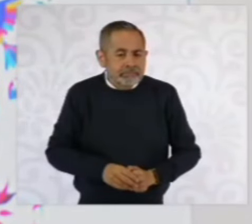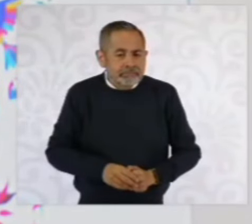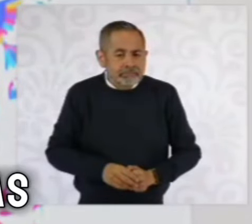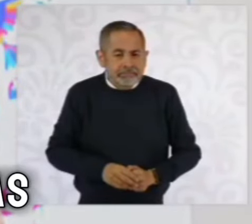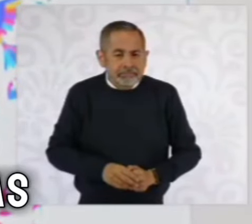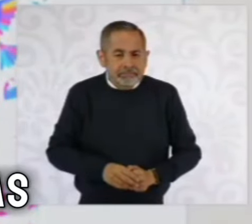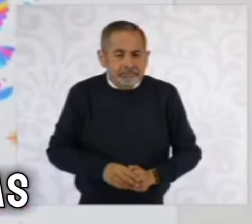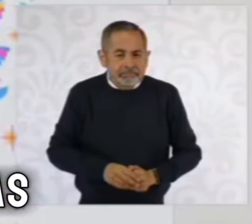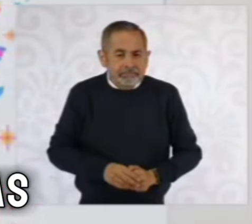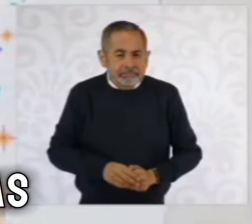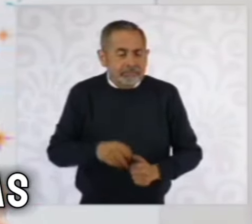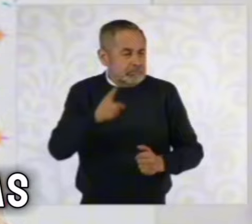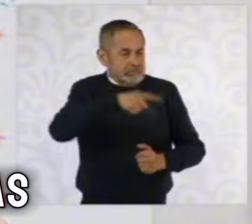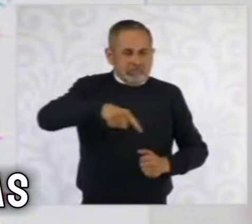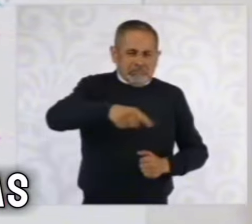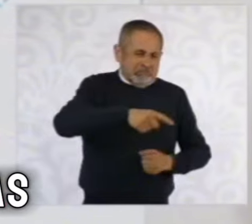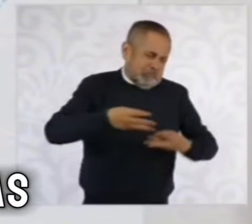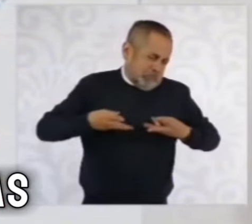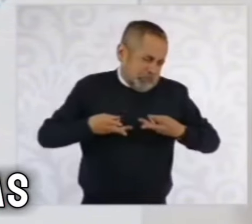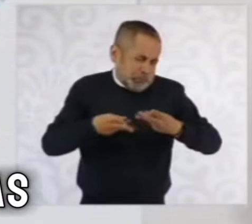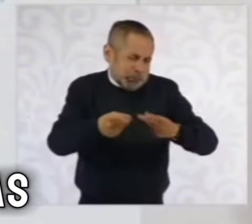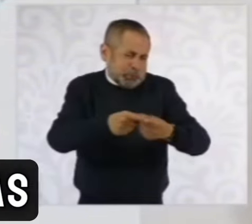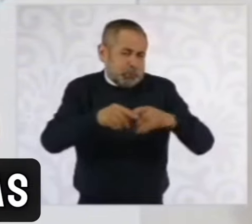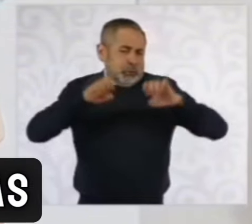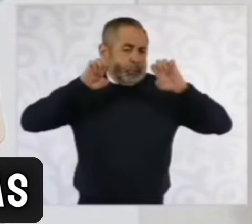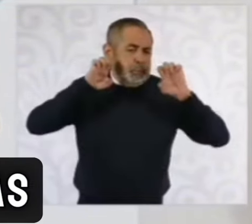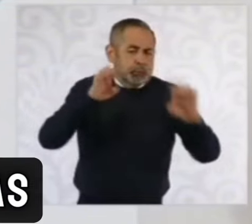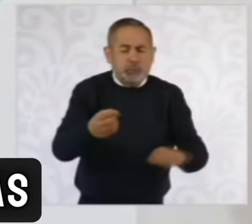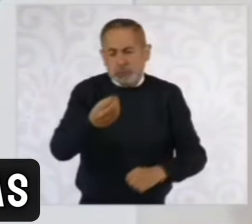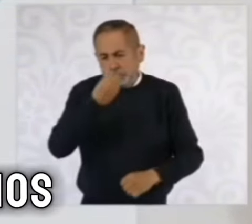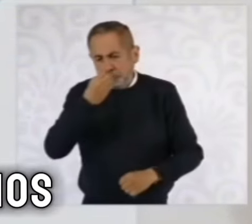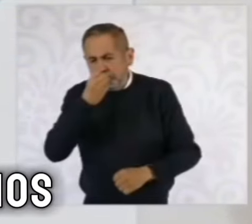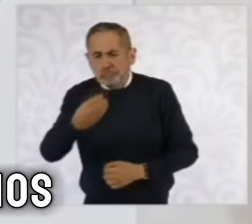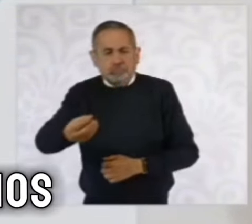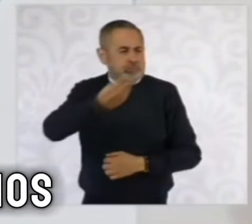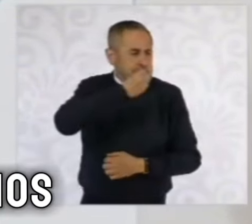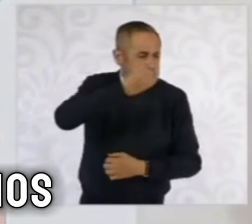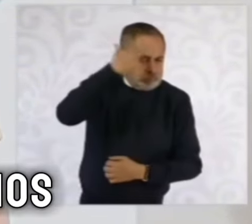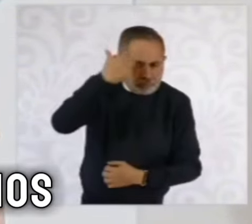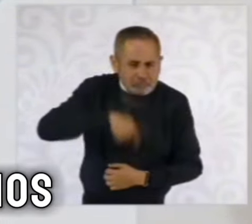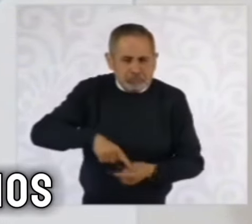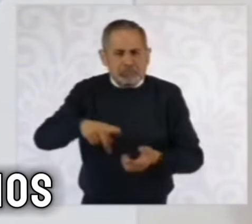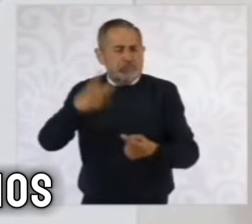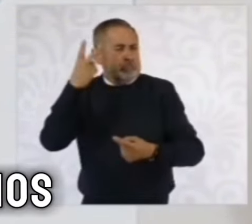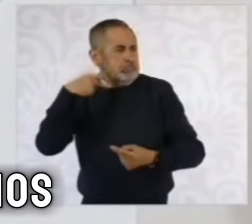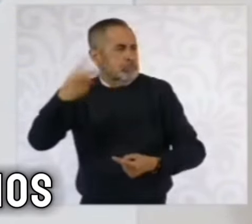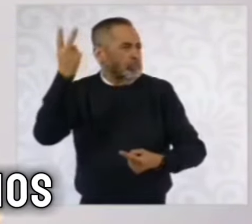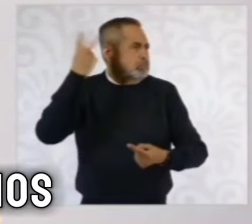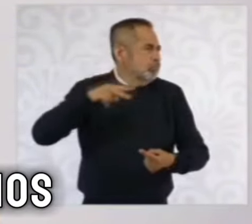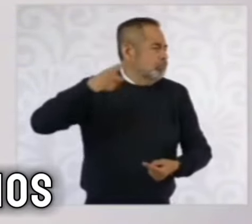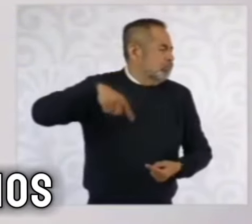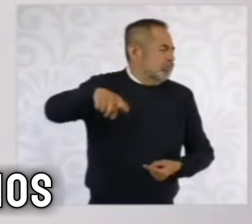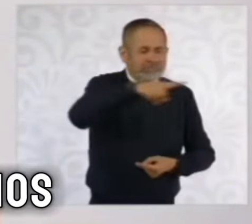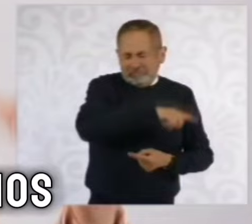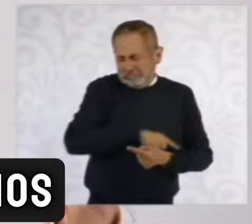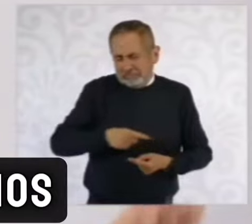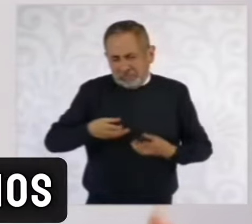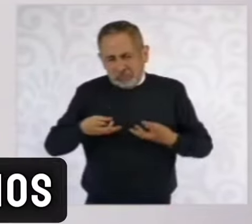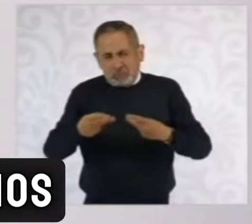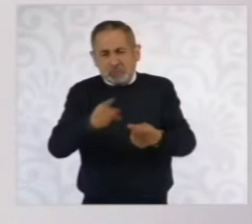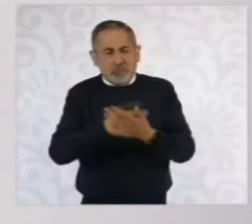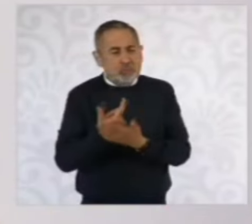pasado para comidas para cenas para viáticos